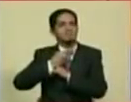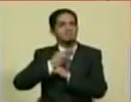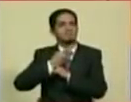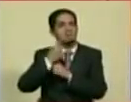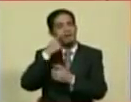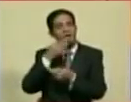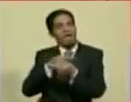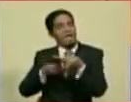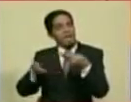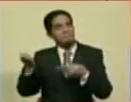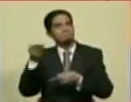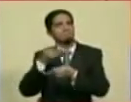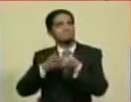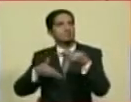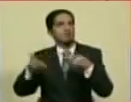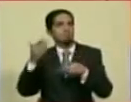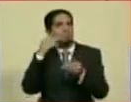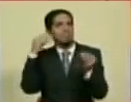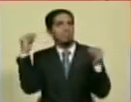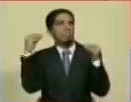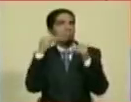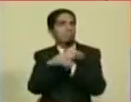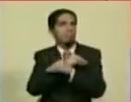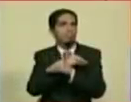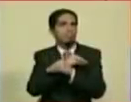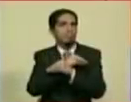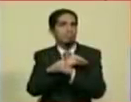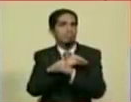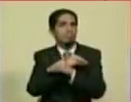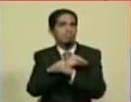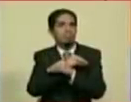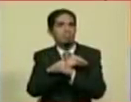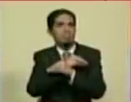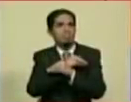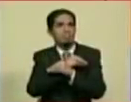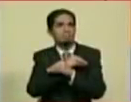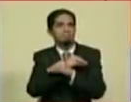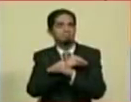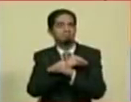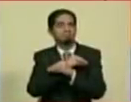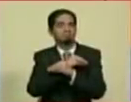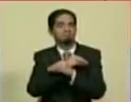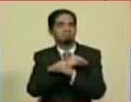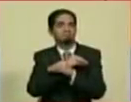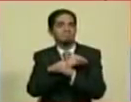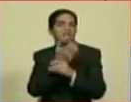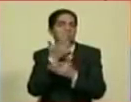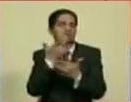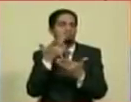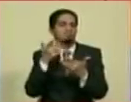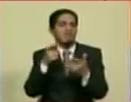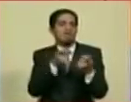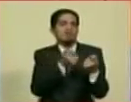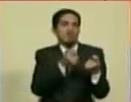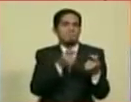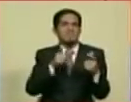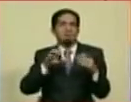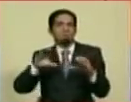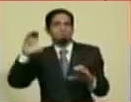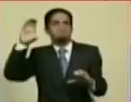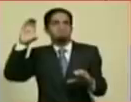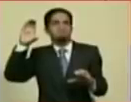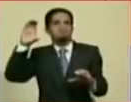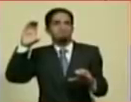cambio que no corresponden con ninguna lógica macroeconómica, ni mucho menos